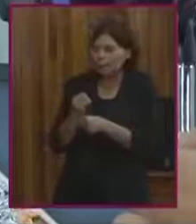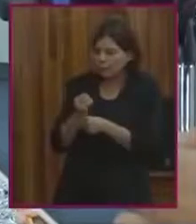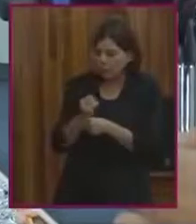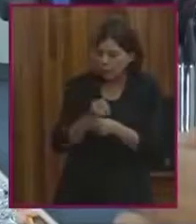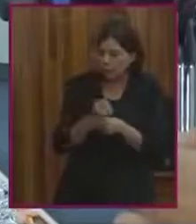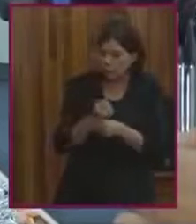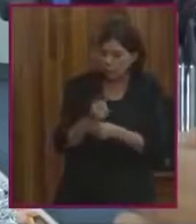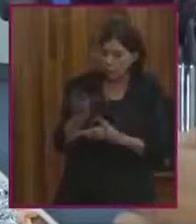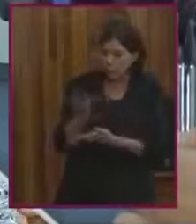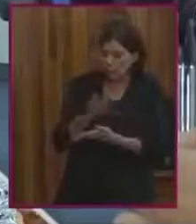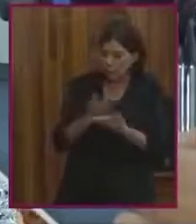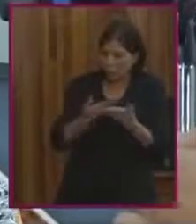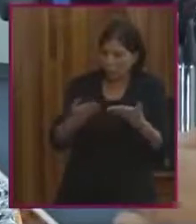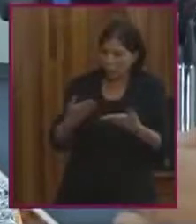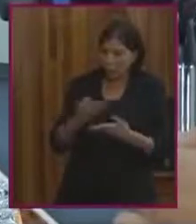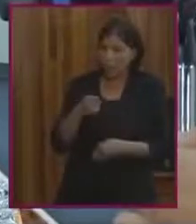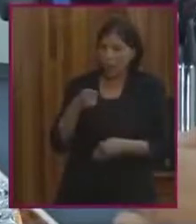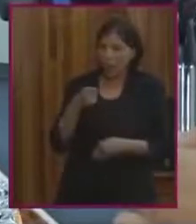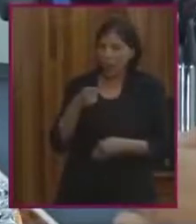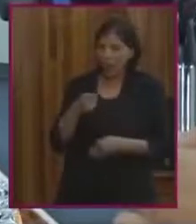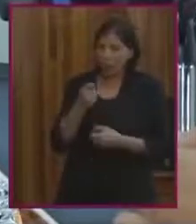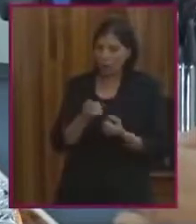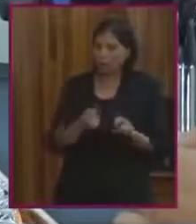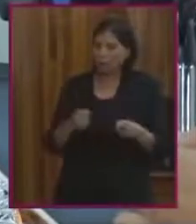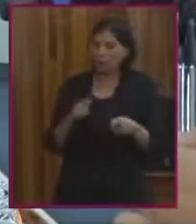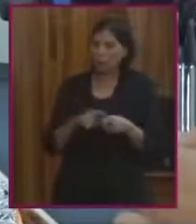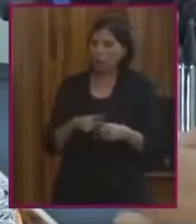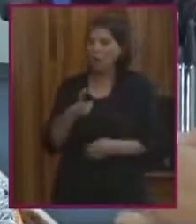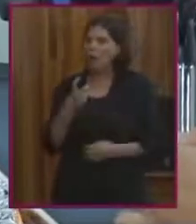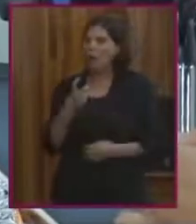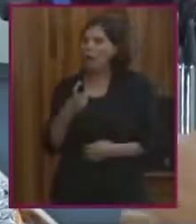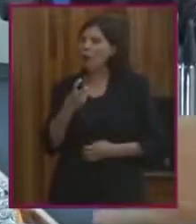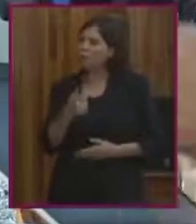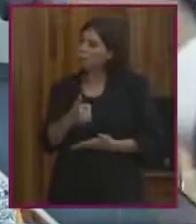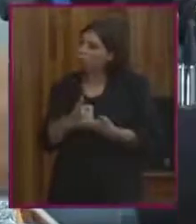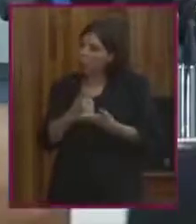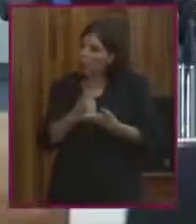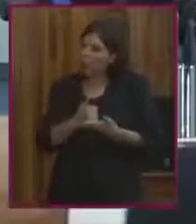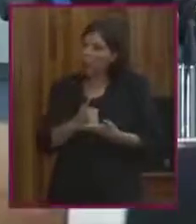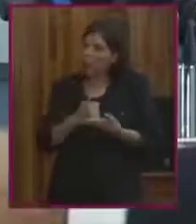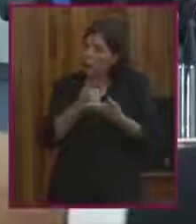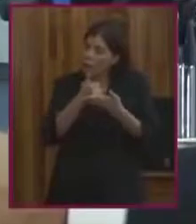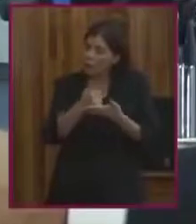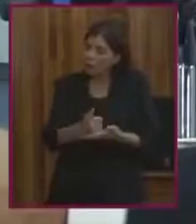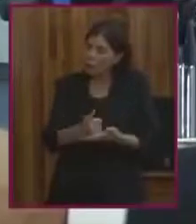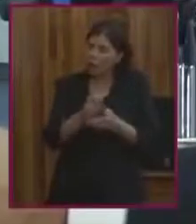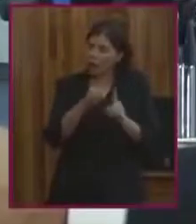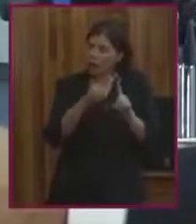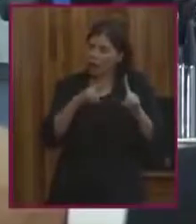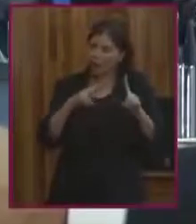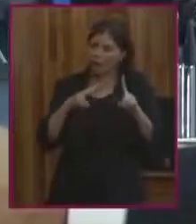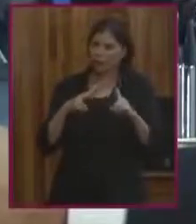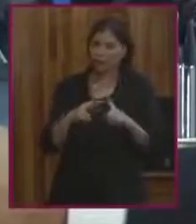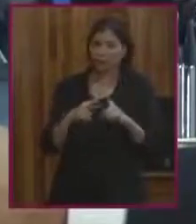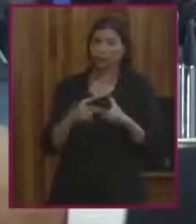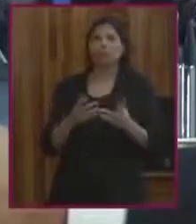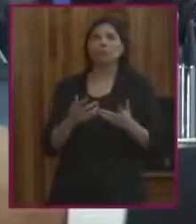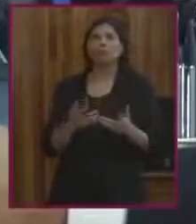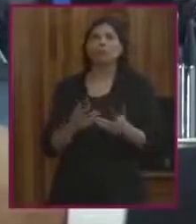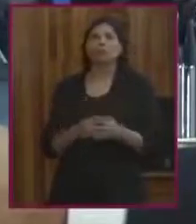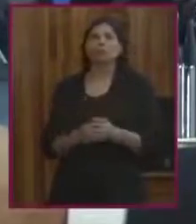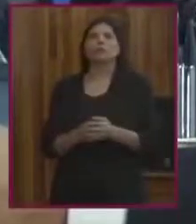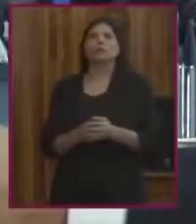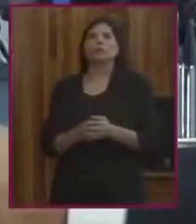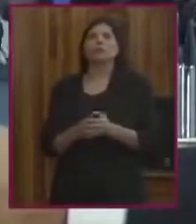de incidencia social, que mucho aportaría a las perspectivas de la definición de